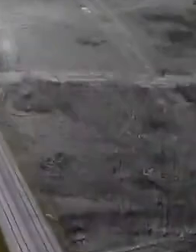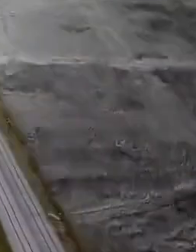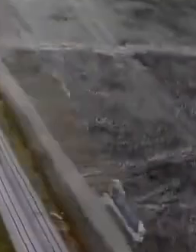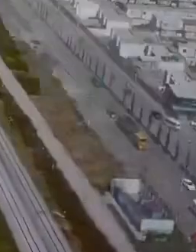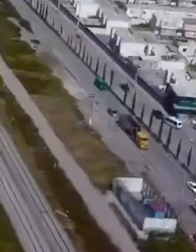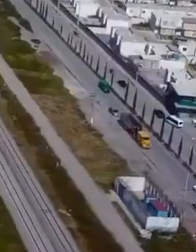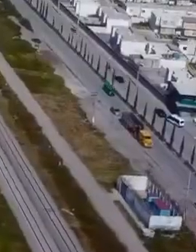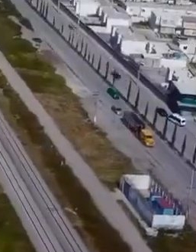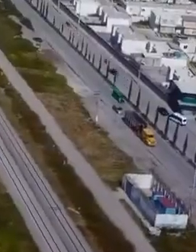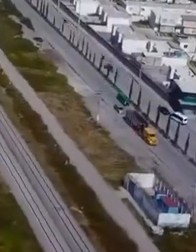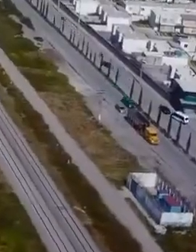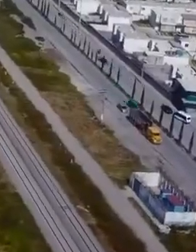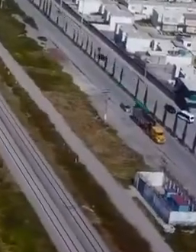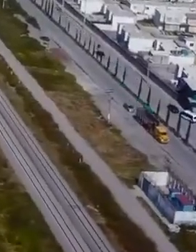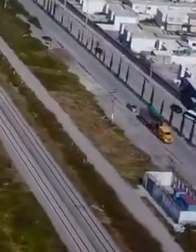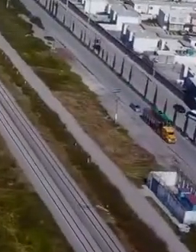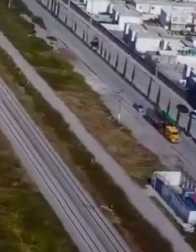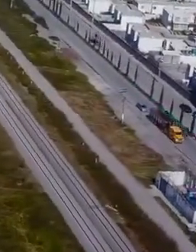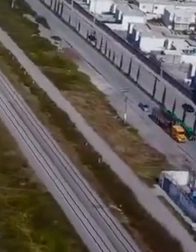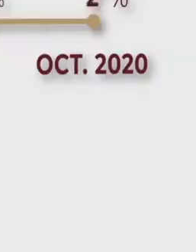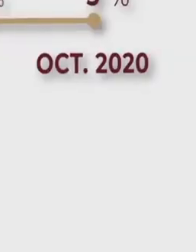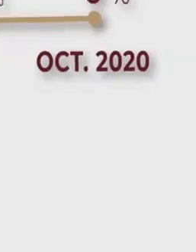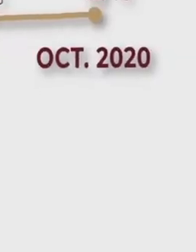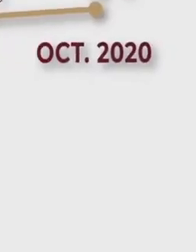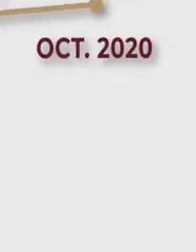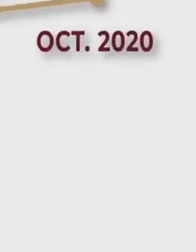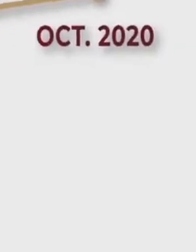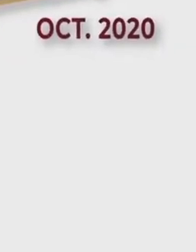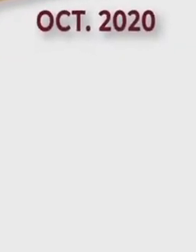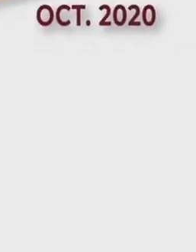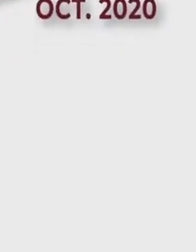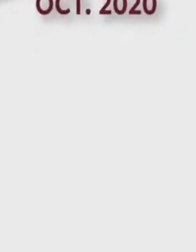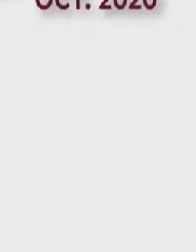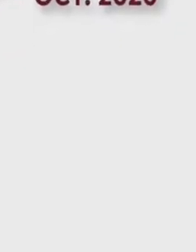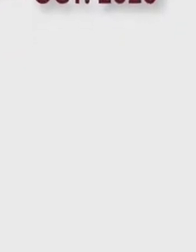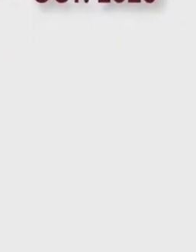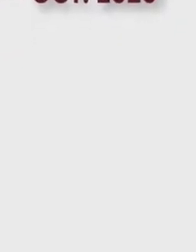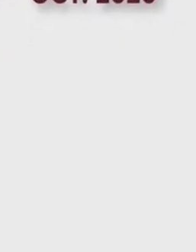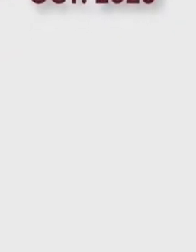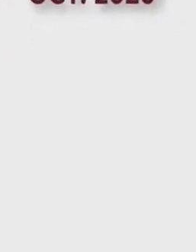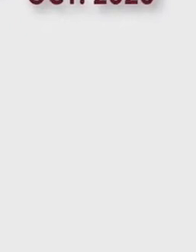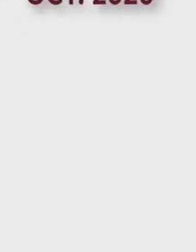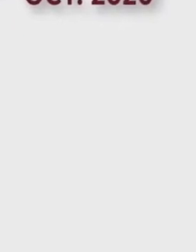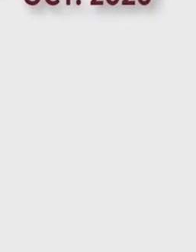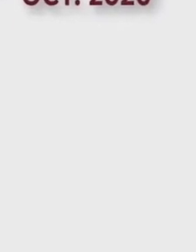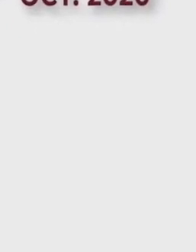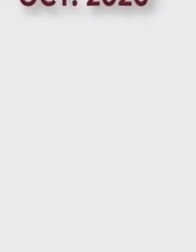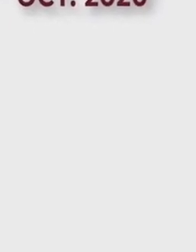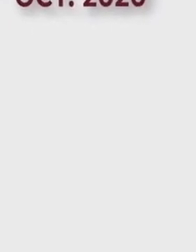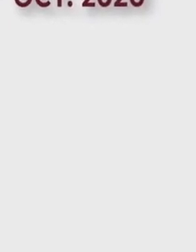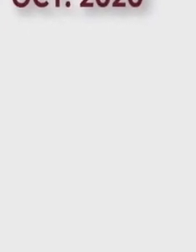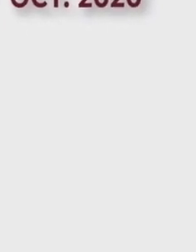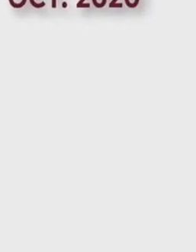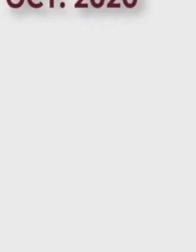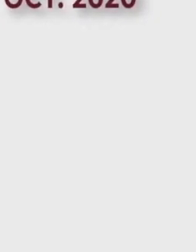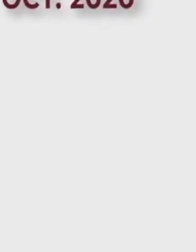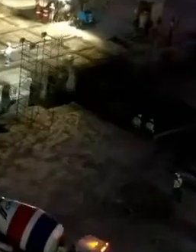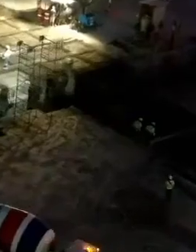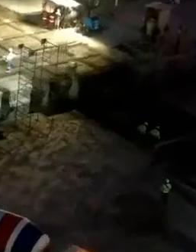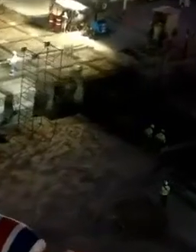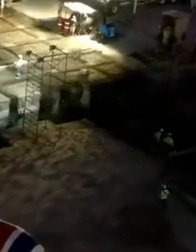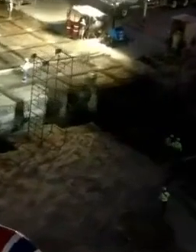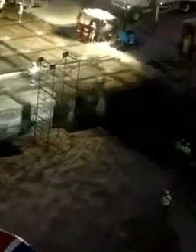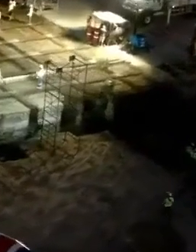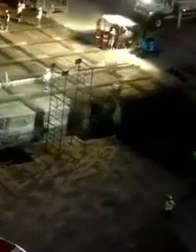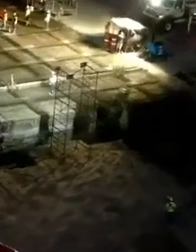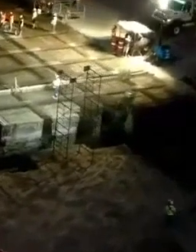Interconexión Vial Tramo Carretero Santa Lucía. La obra lleva un avance general del 40.01%. A la